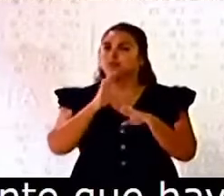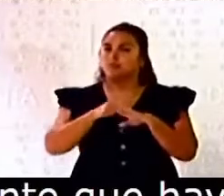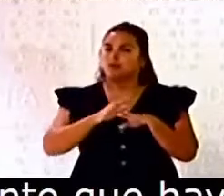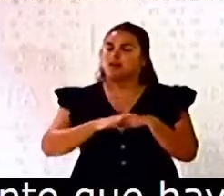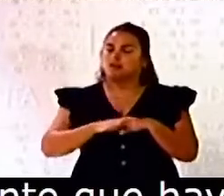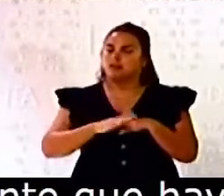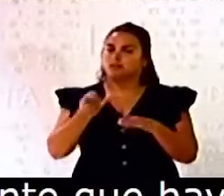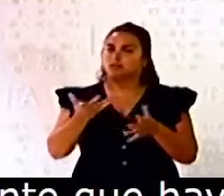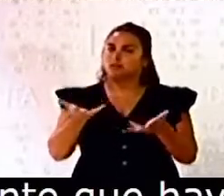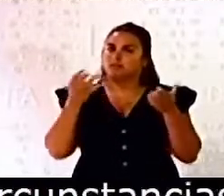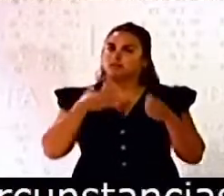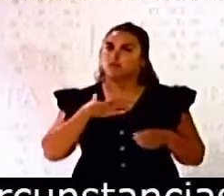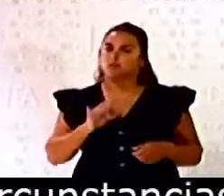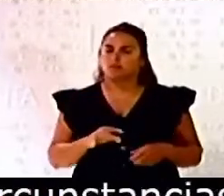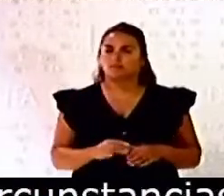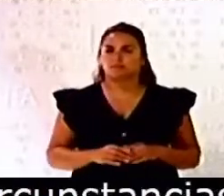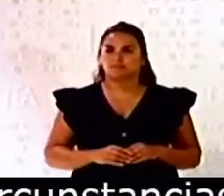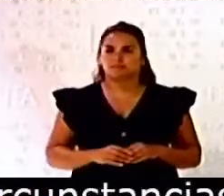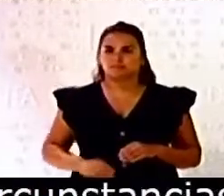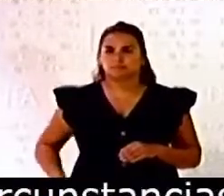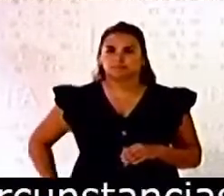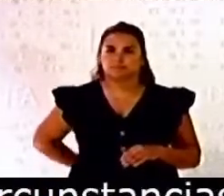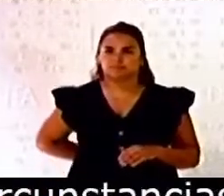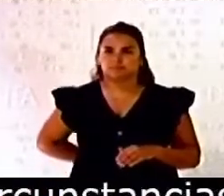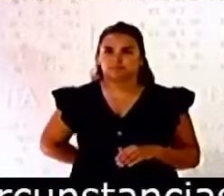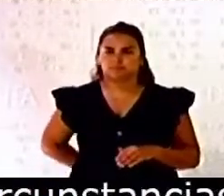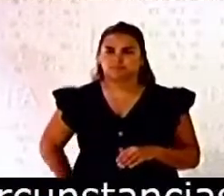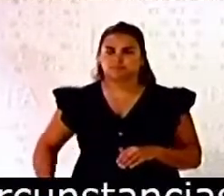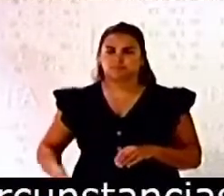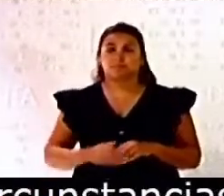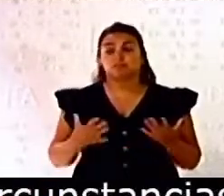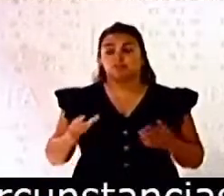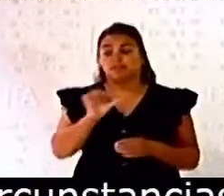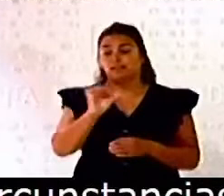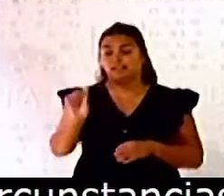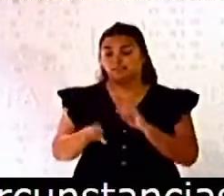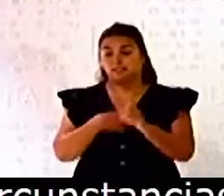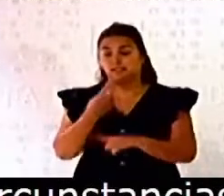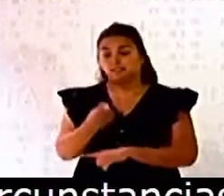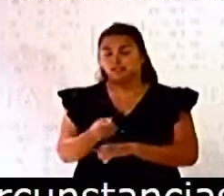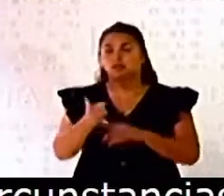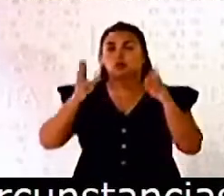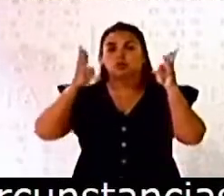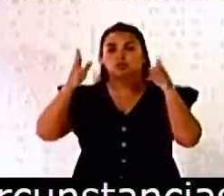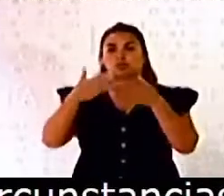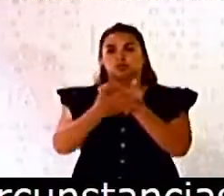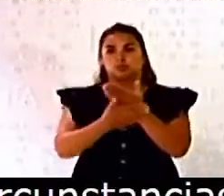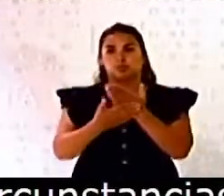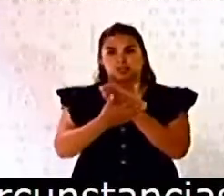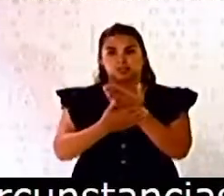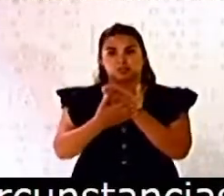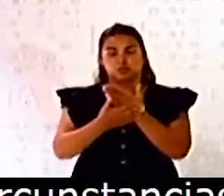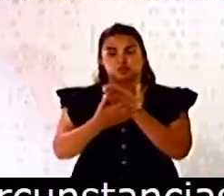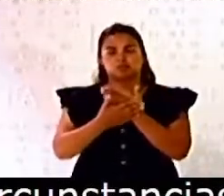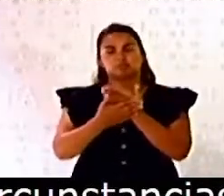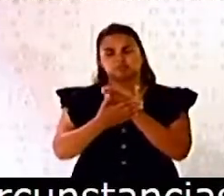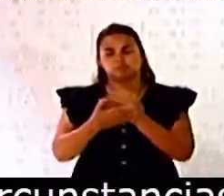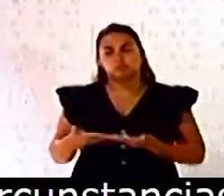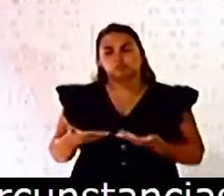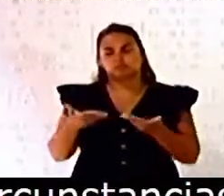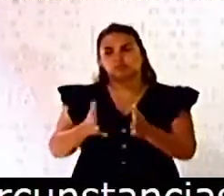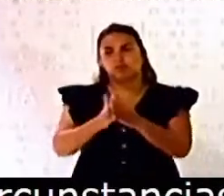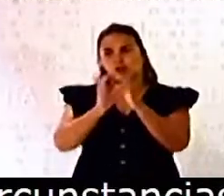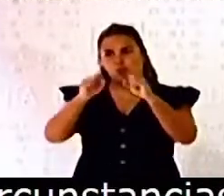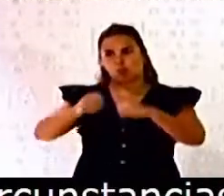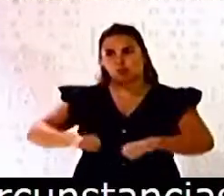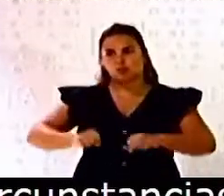ser beneficiario de la ayuda. De tal manera que la semana que viene el Consejo de Gobierno traerá también un acuerdo del